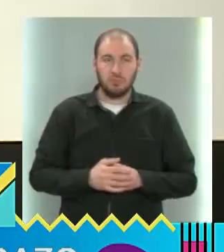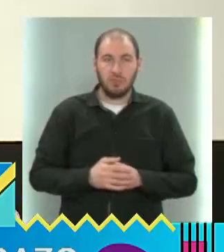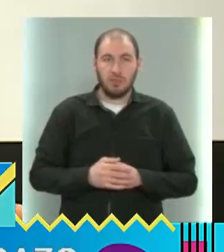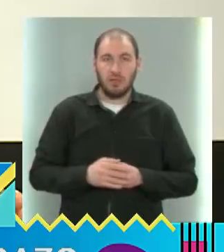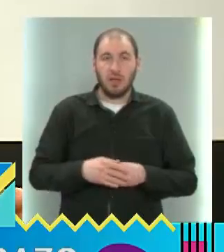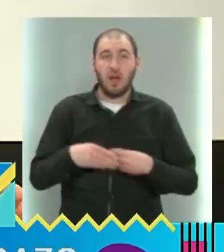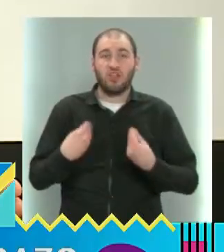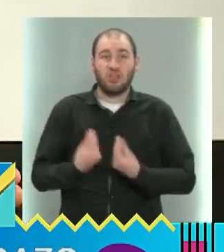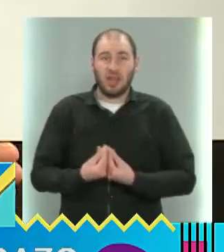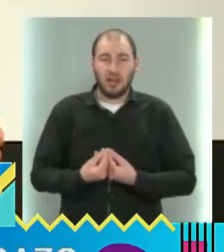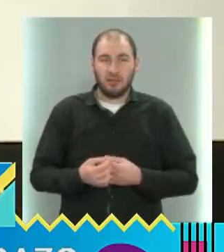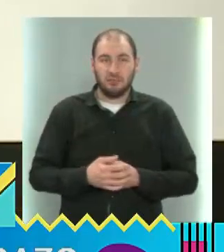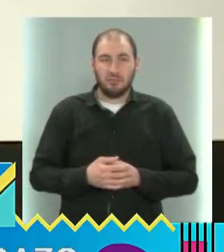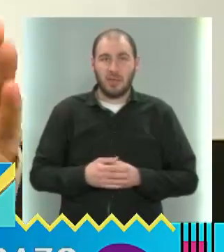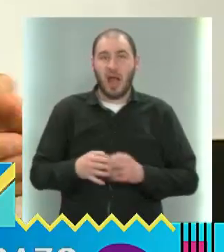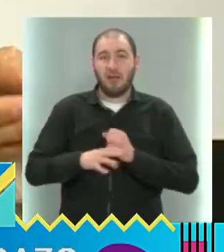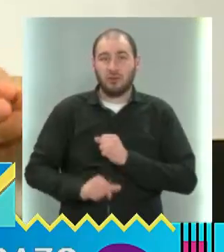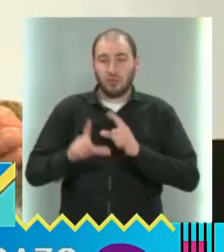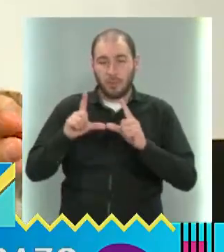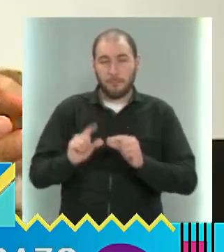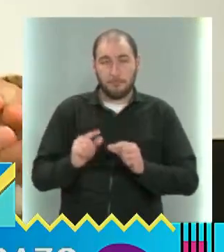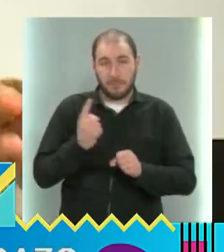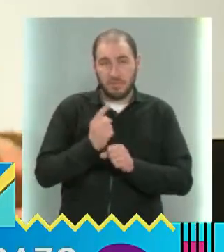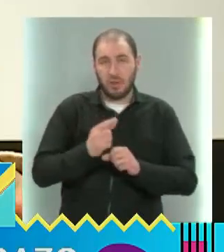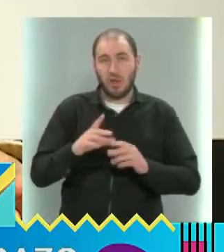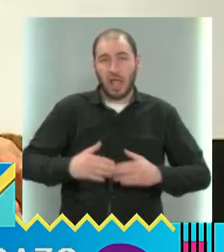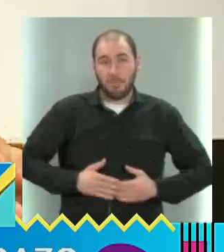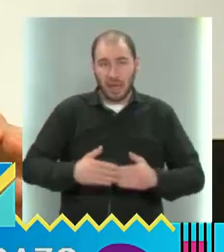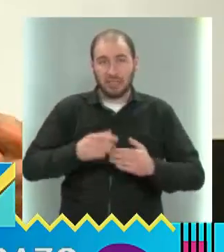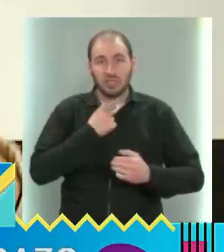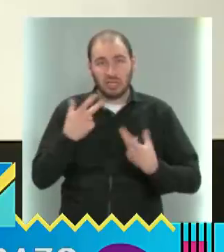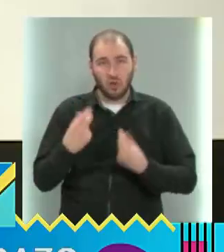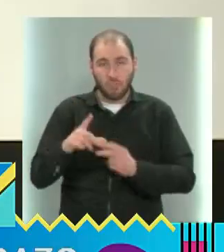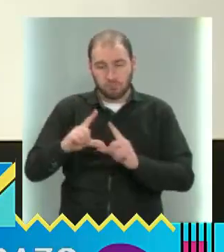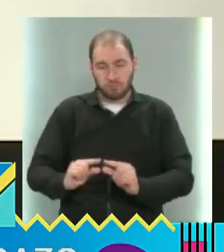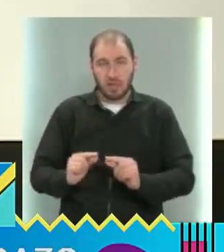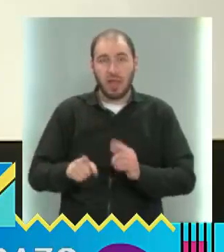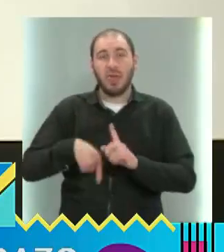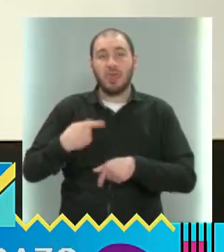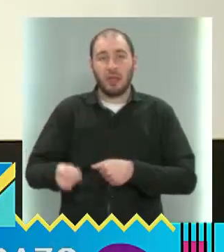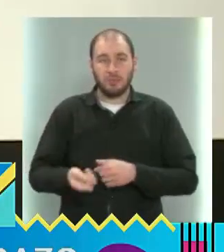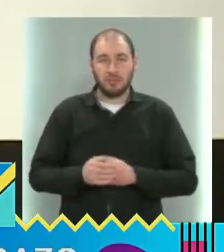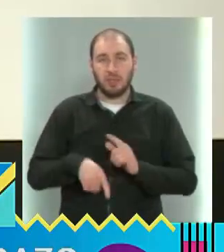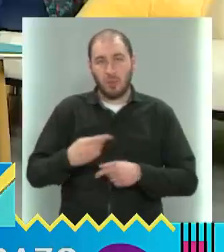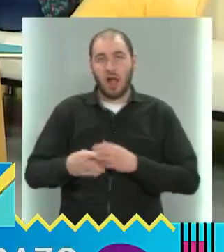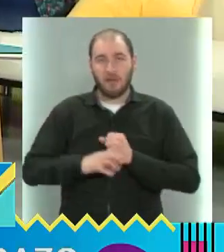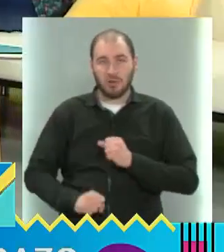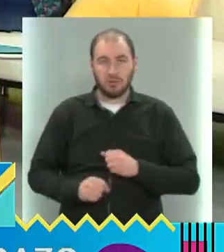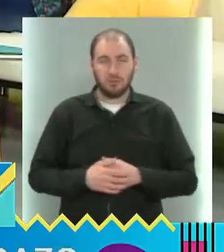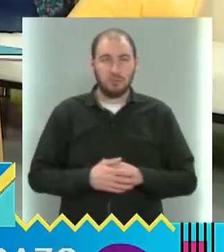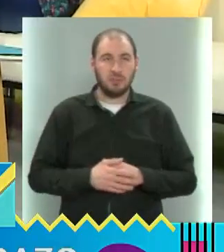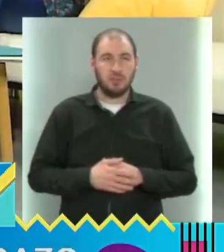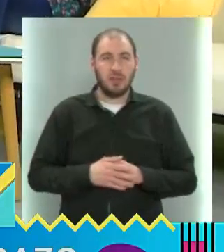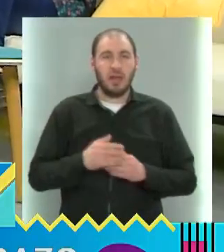los índices de aborto, bueno, en primer lugar de embarazos no deseados y posteriormente de aborto. Ya